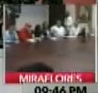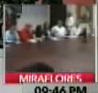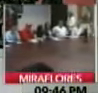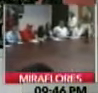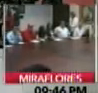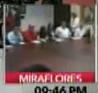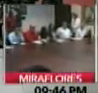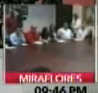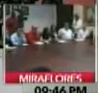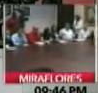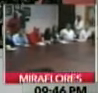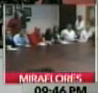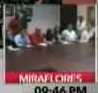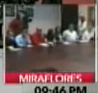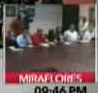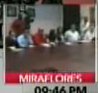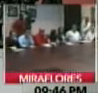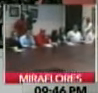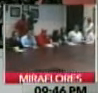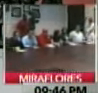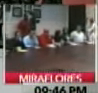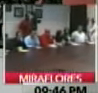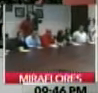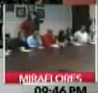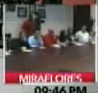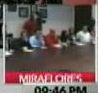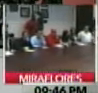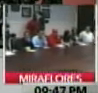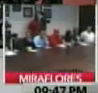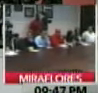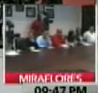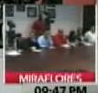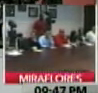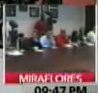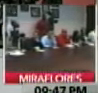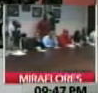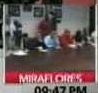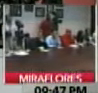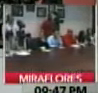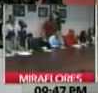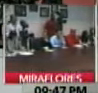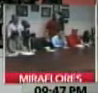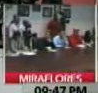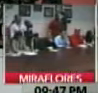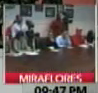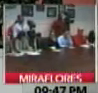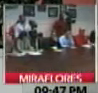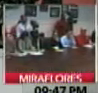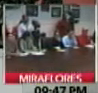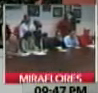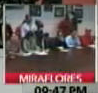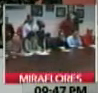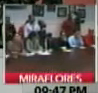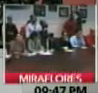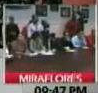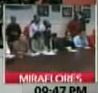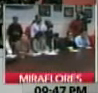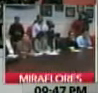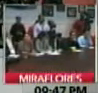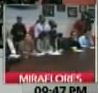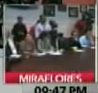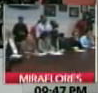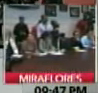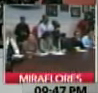oposición, no lo sabían, porque ustedes la tenían para el jueves. para el jueves. Tanto que así lo declara por ahí en un